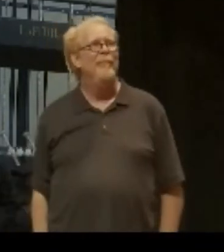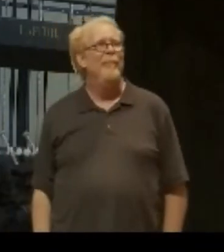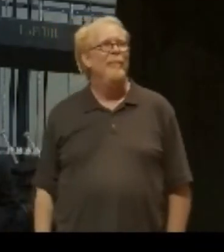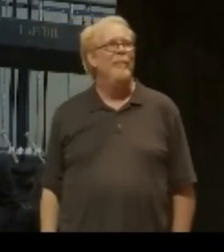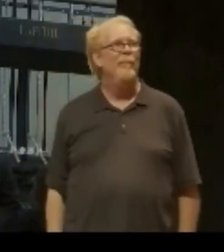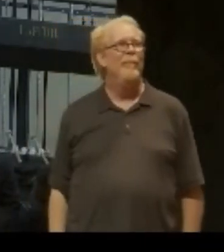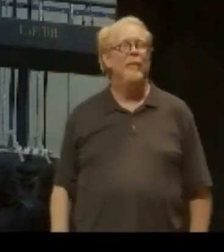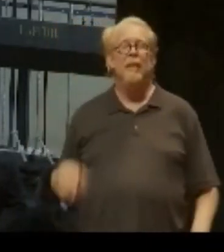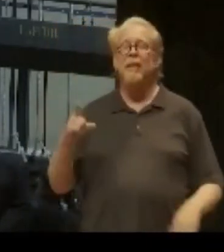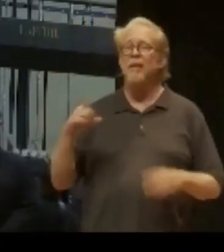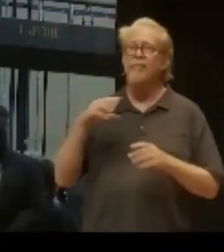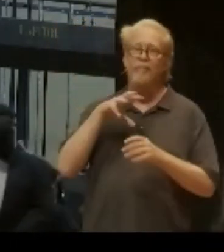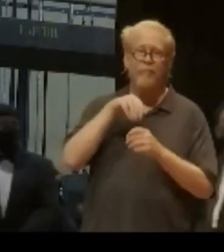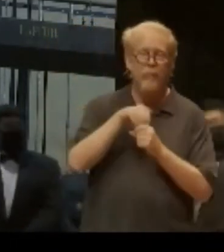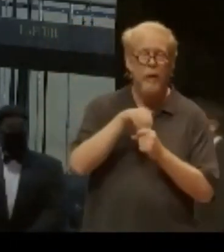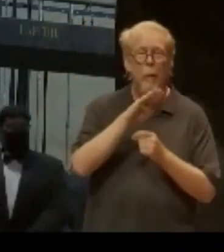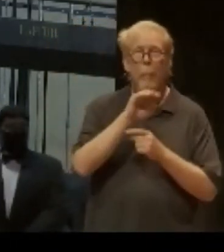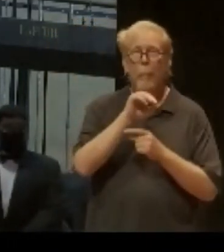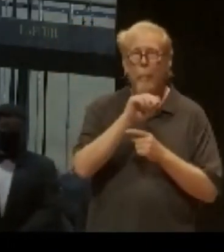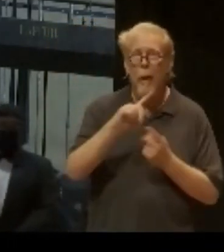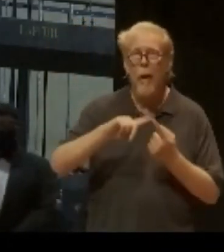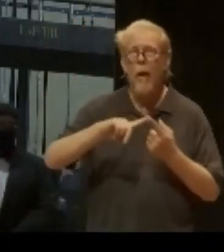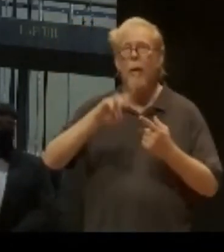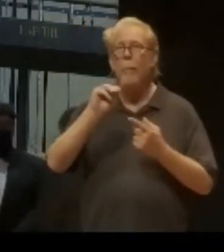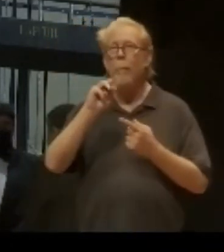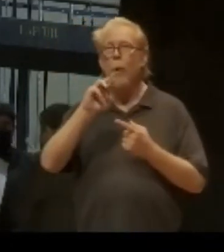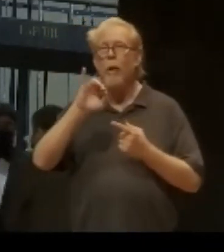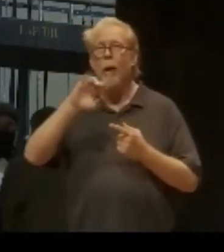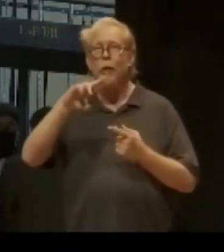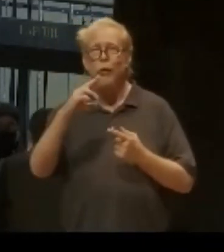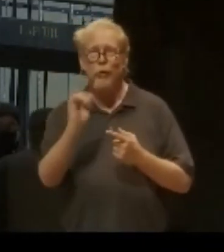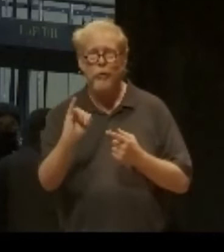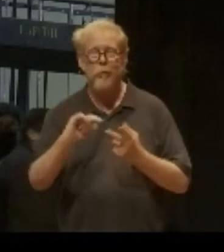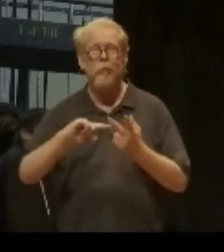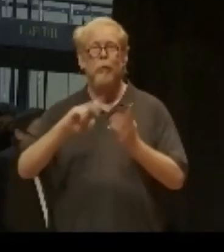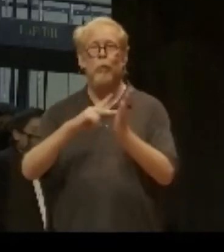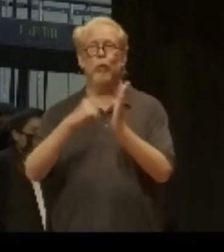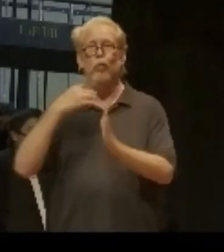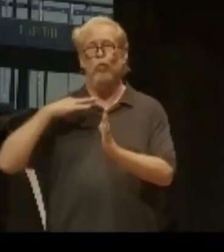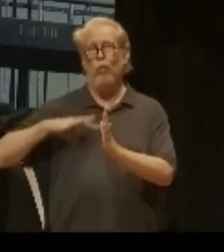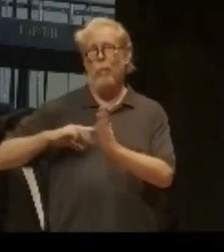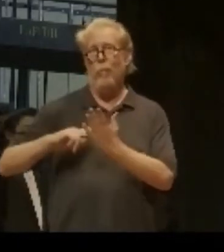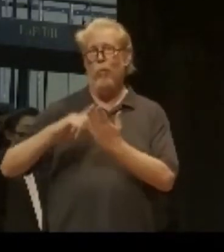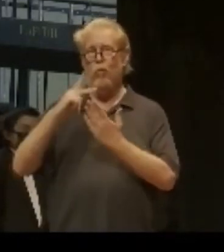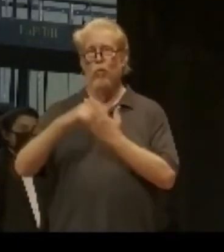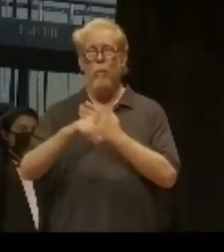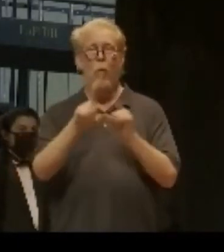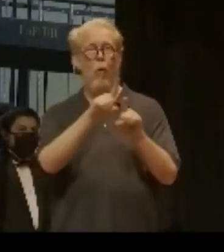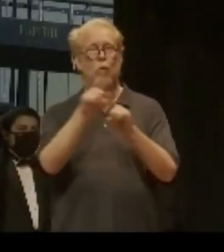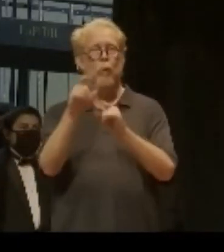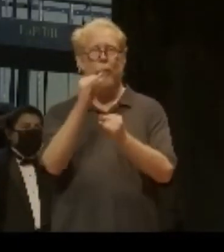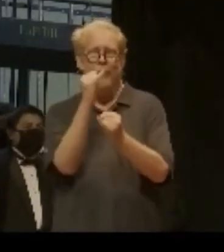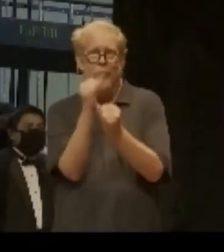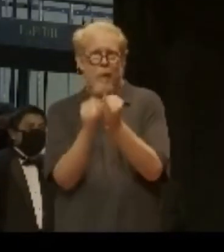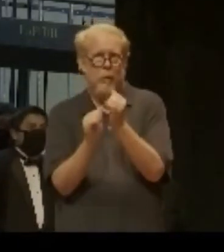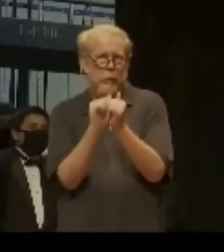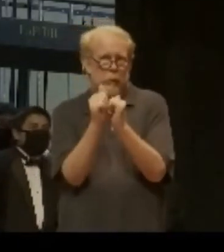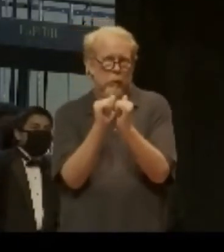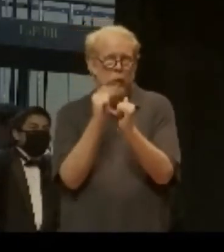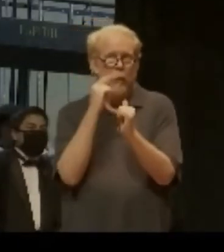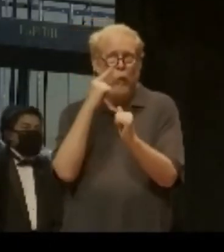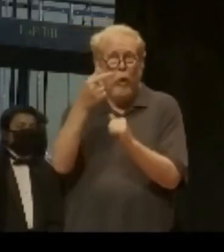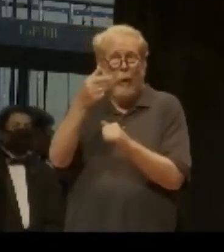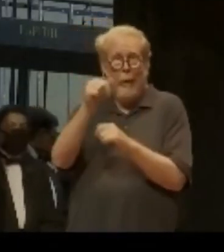En el bachillerato, él ha estado en la banda, en el mariachi, en programas de doble créditos. También es un